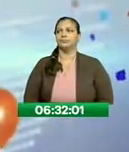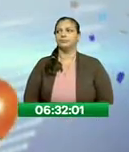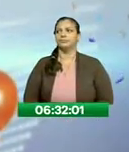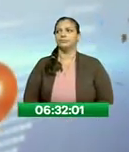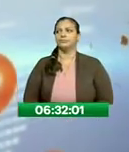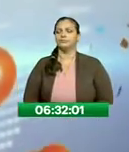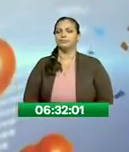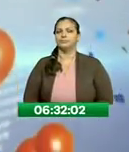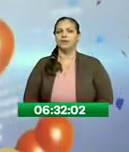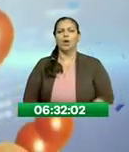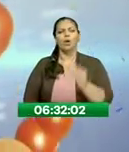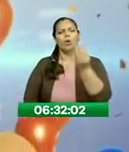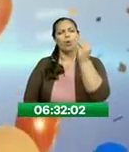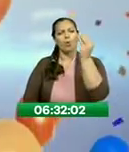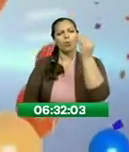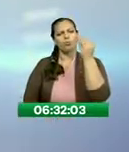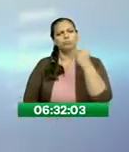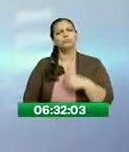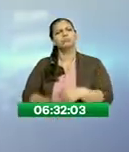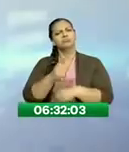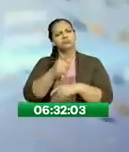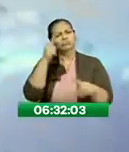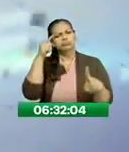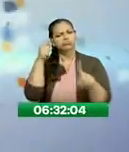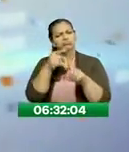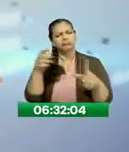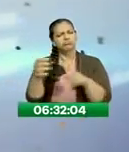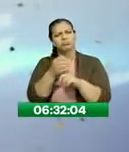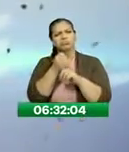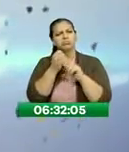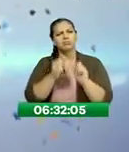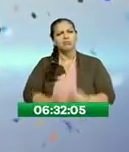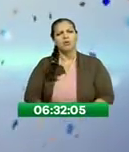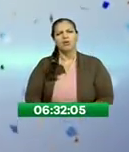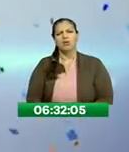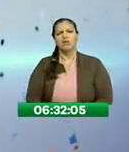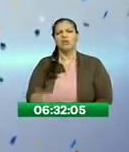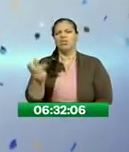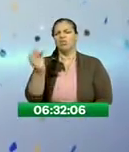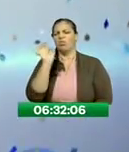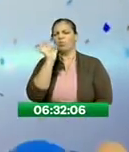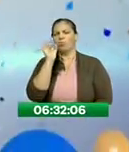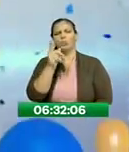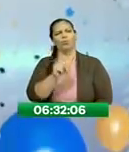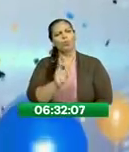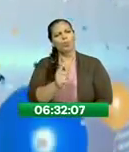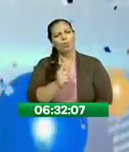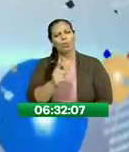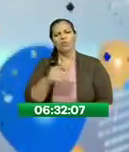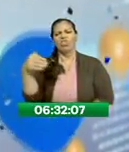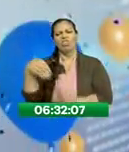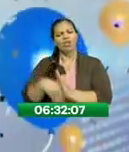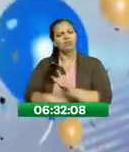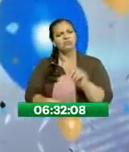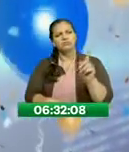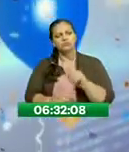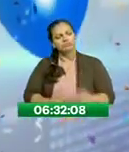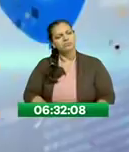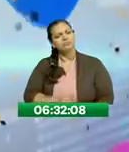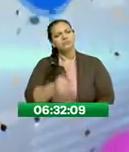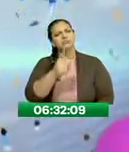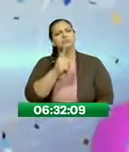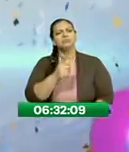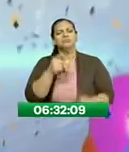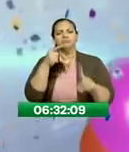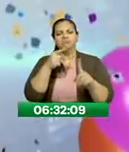hagan pedazo, vivan esta juventud. Bendición divina, feliz cumpleaños, Jorge Ochoa.